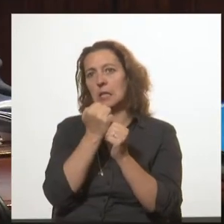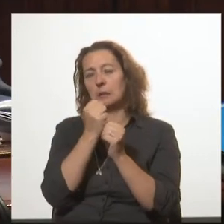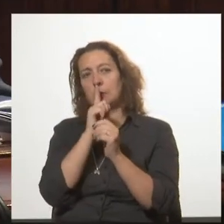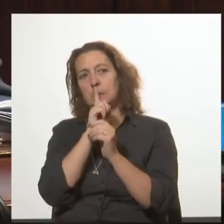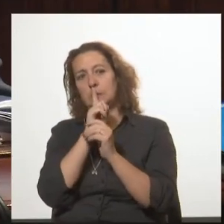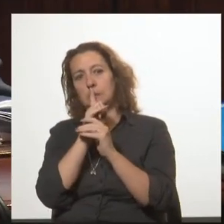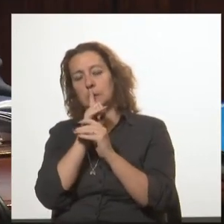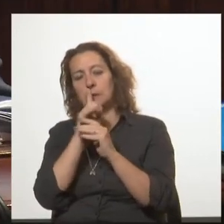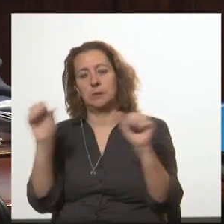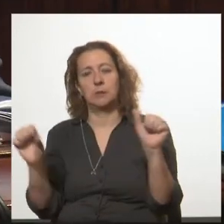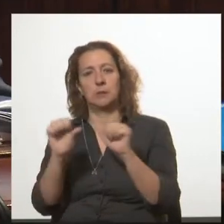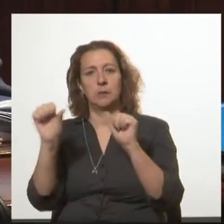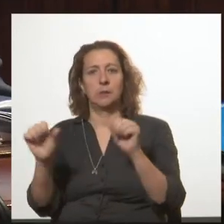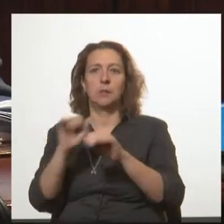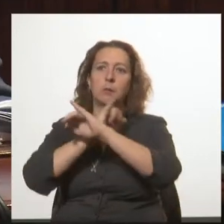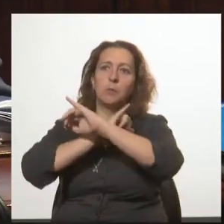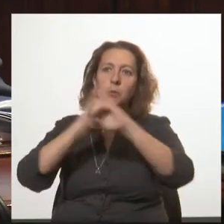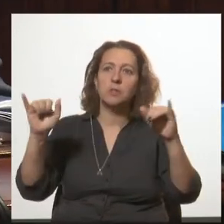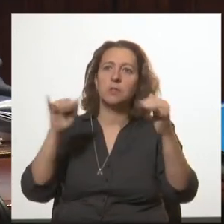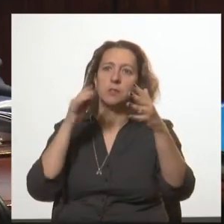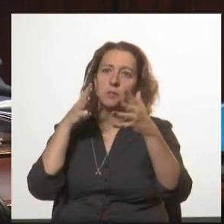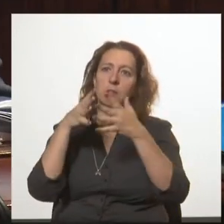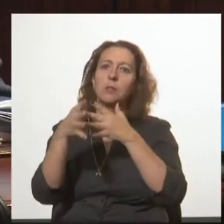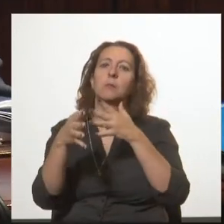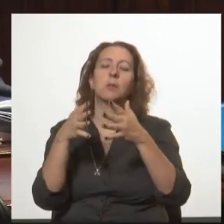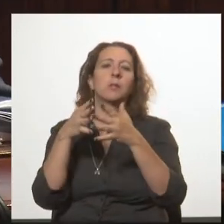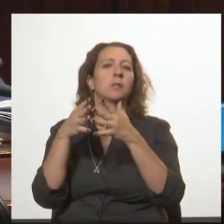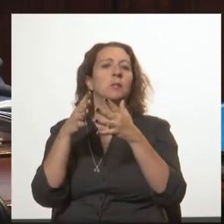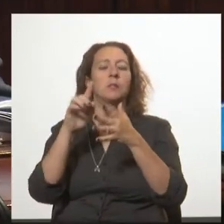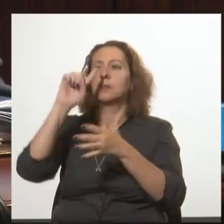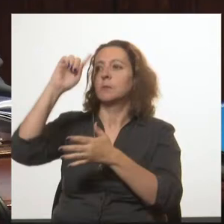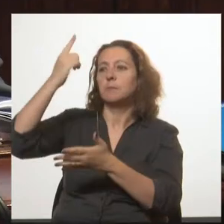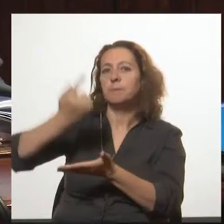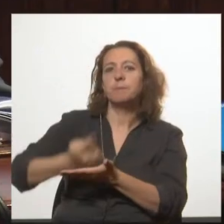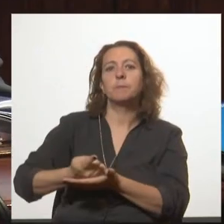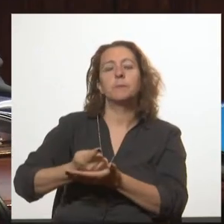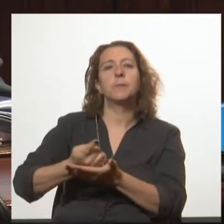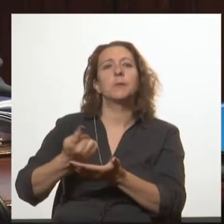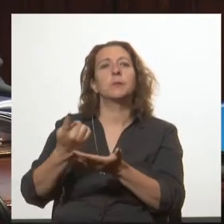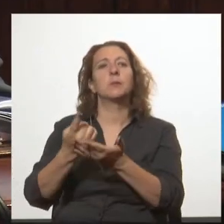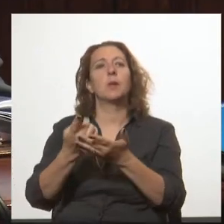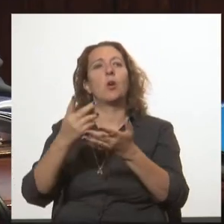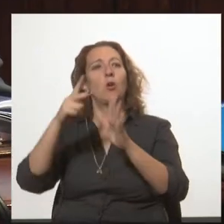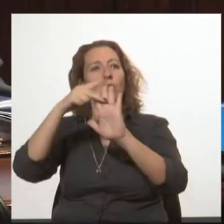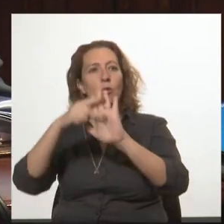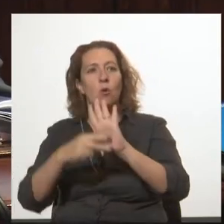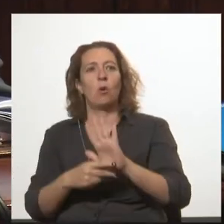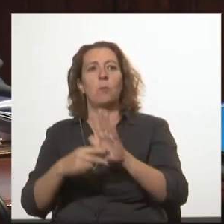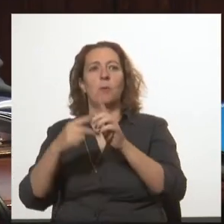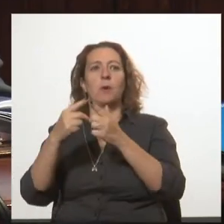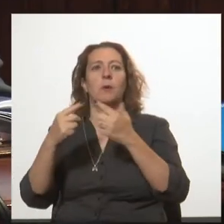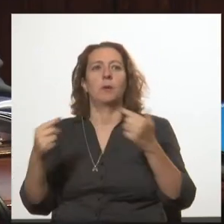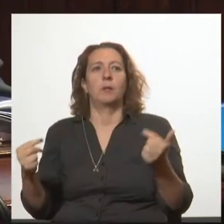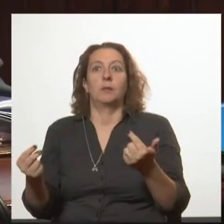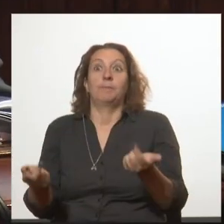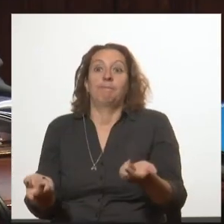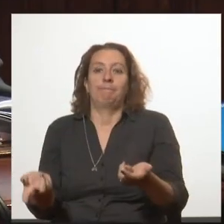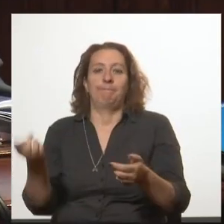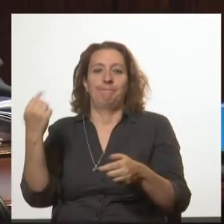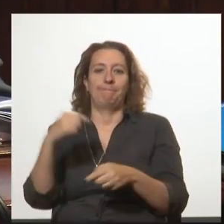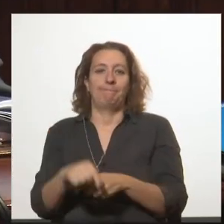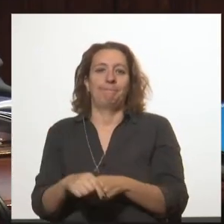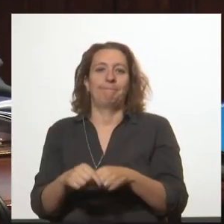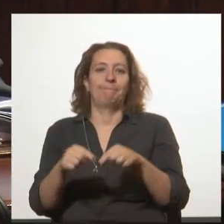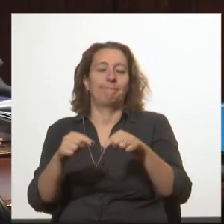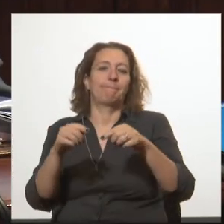publicidad y la transparencia son principios rectores recogidos en las normas vinculadas a la contratación pública y en la